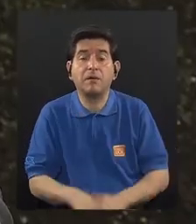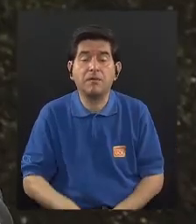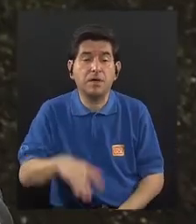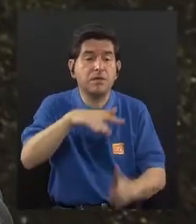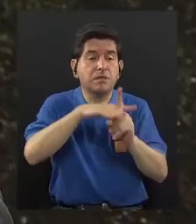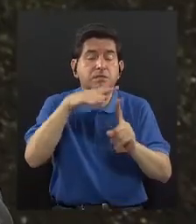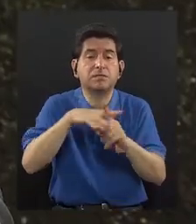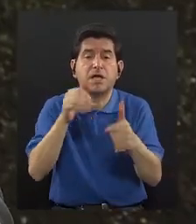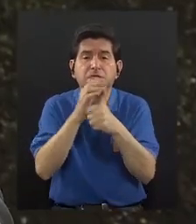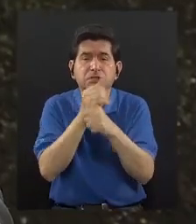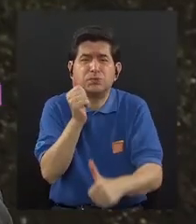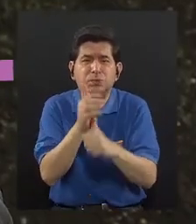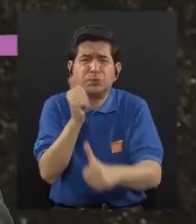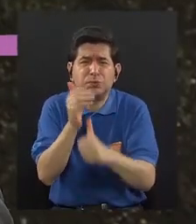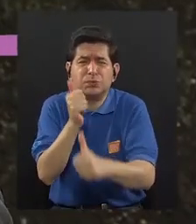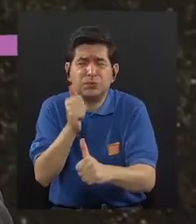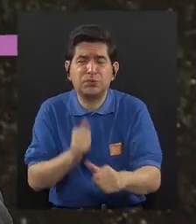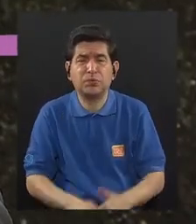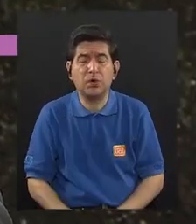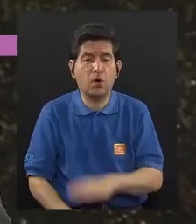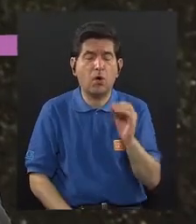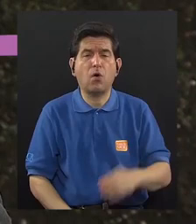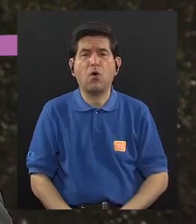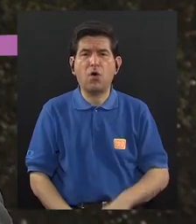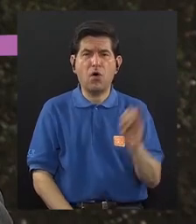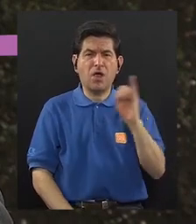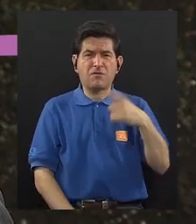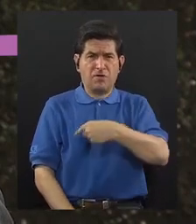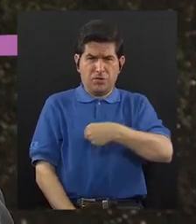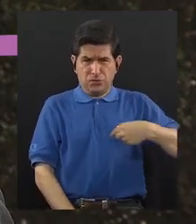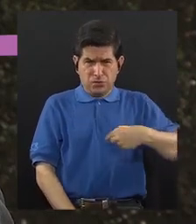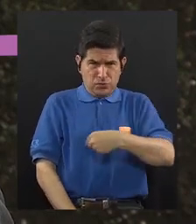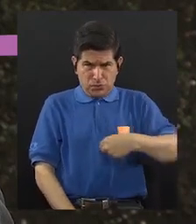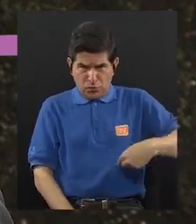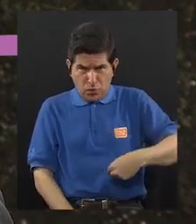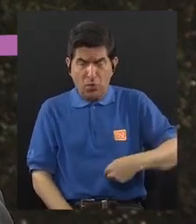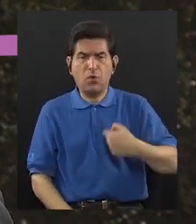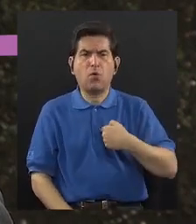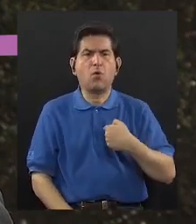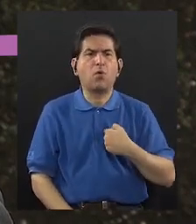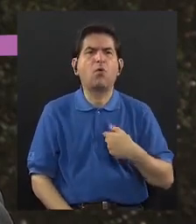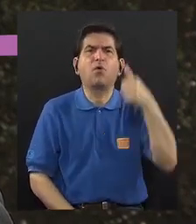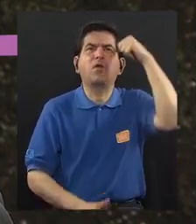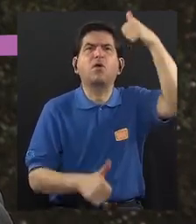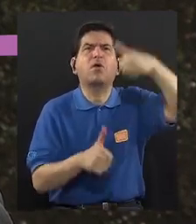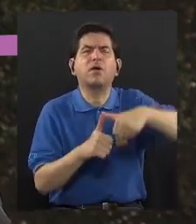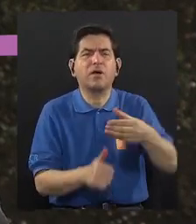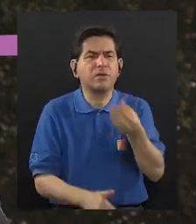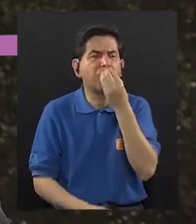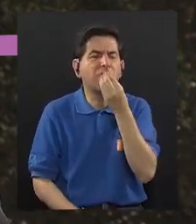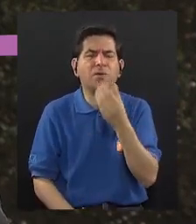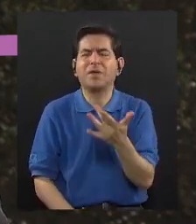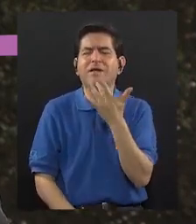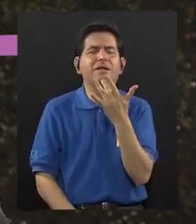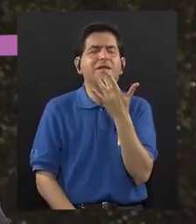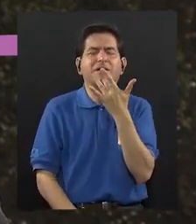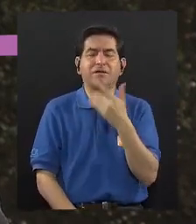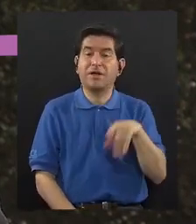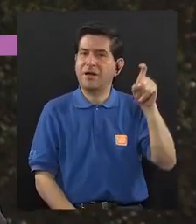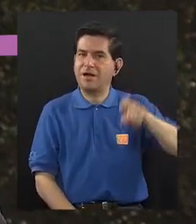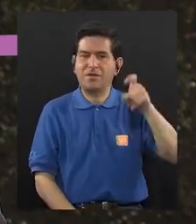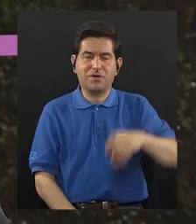los brotes de diarreas y de infecciones gastrointestinales uno de lo que tiene el recuerdo de una comida muy rica